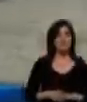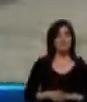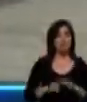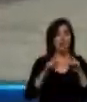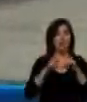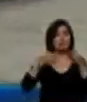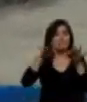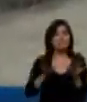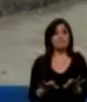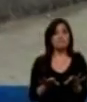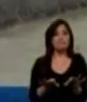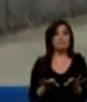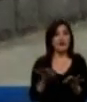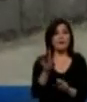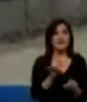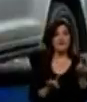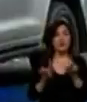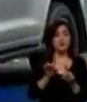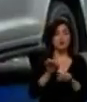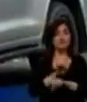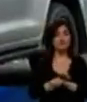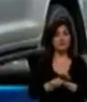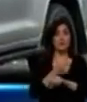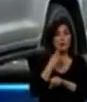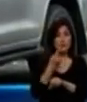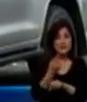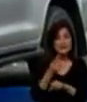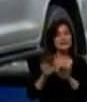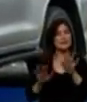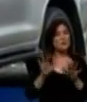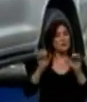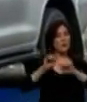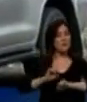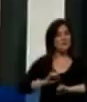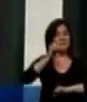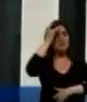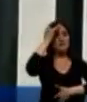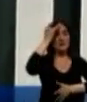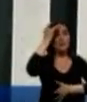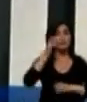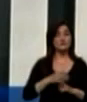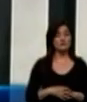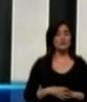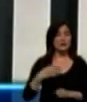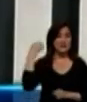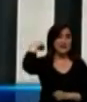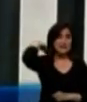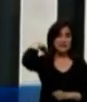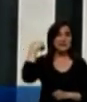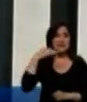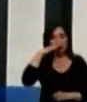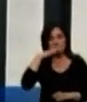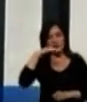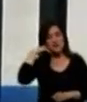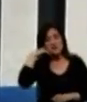se conoce oficialmente cuál es el diagnóstico médico. Lo que ha circulado en algunos medios es que podría tratarse de un cuadro de neumonía, aunque el